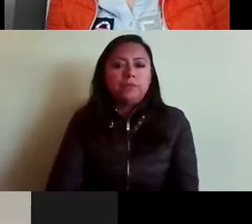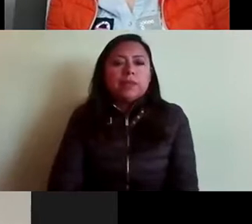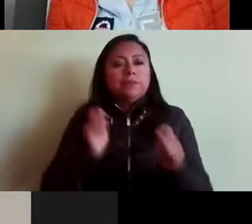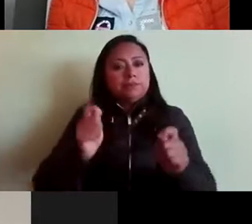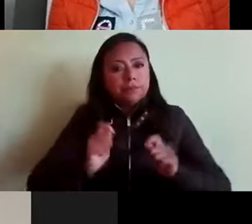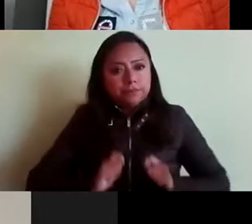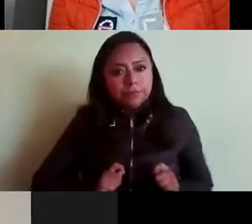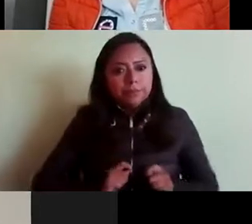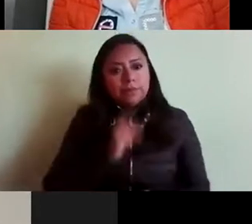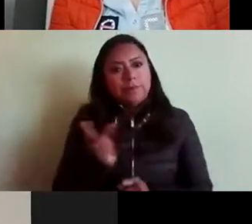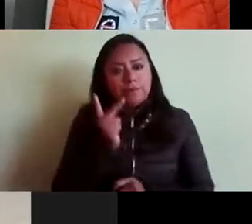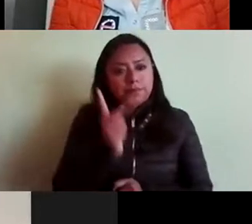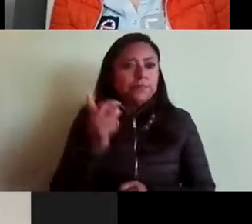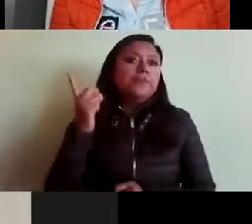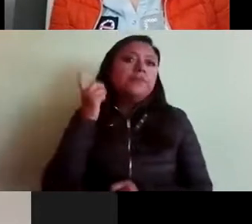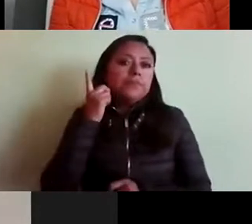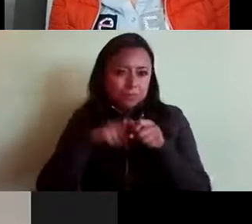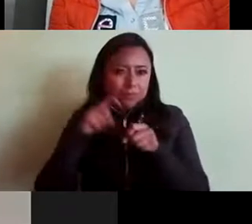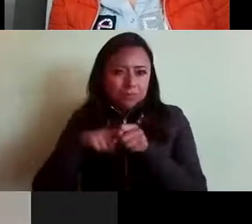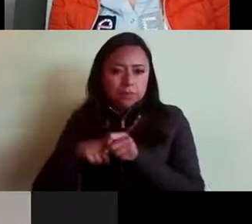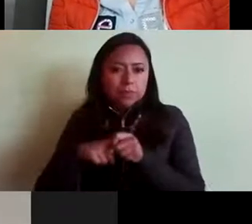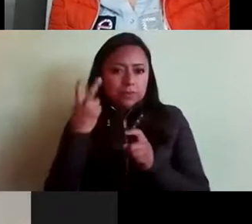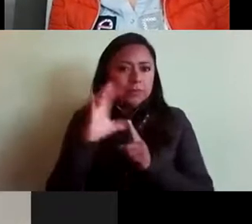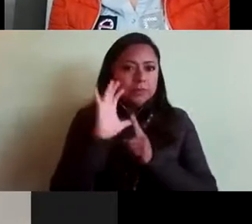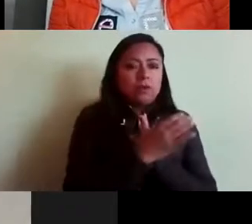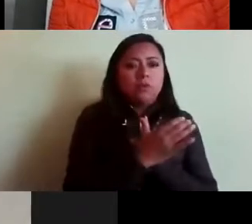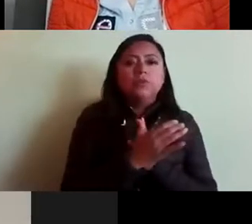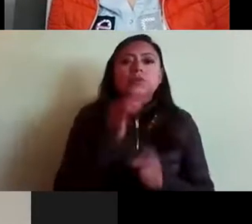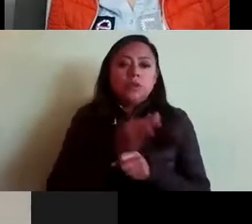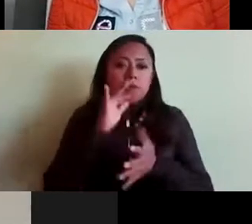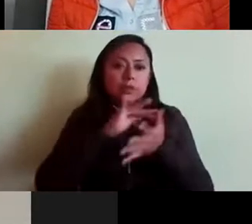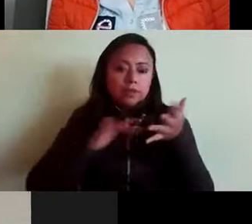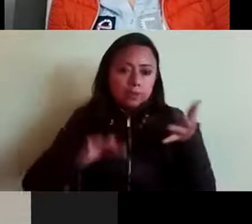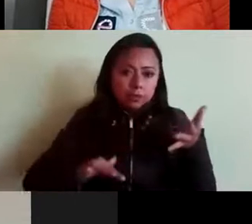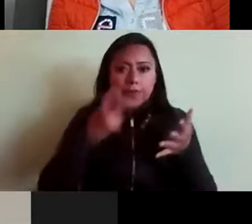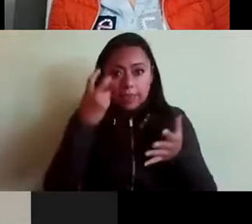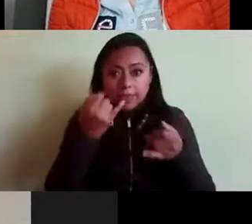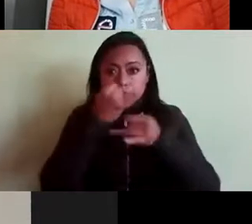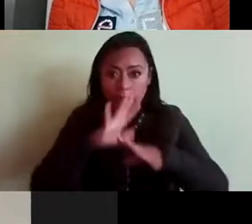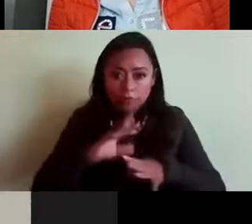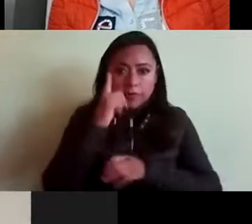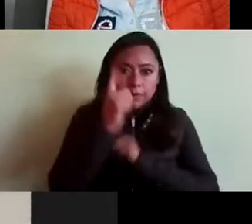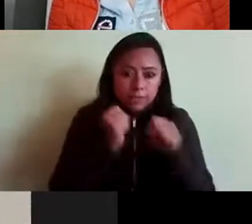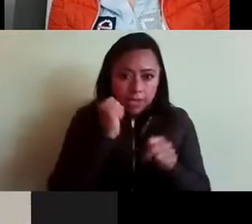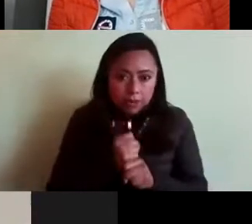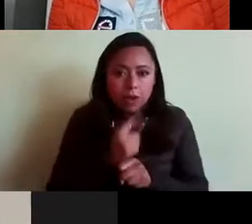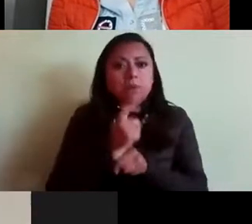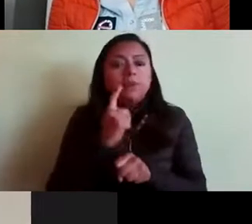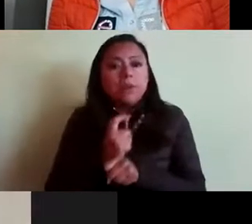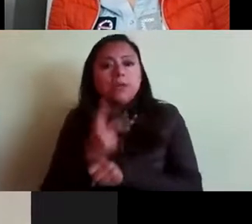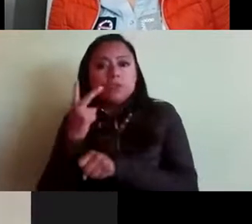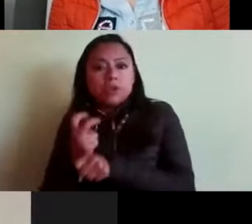presidencia, consulto a las y los integrantes de esta comisión si es de dispensarse la lectura de los informes anual, primero y segundo semestral,